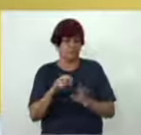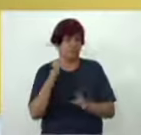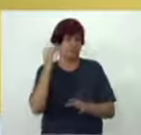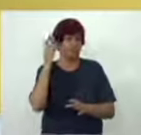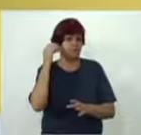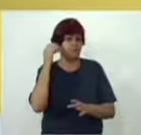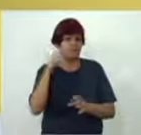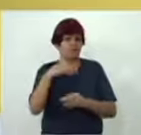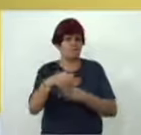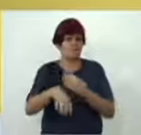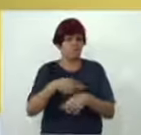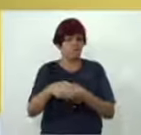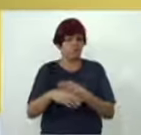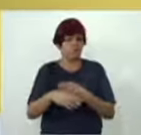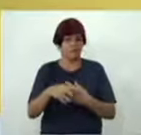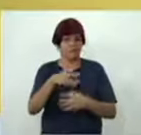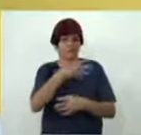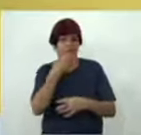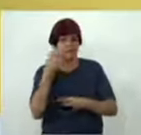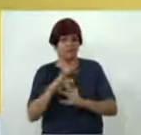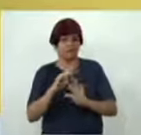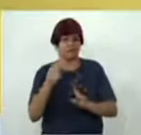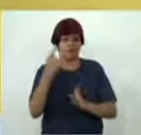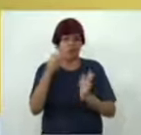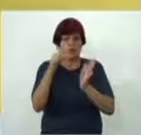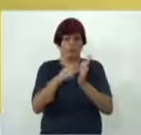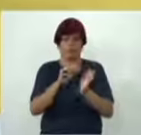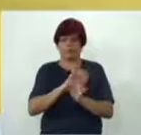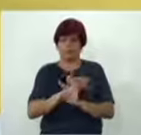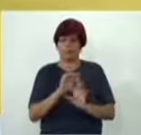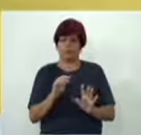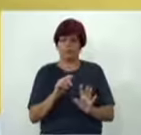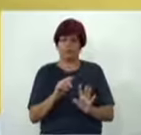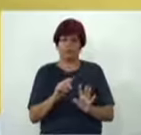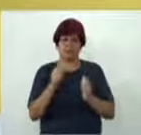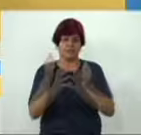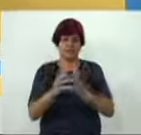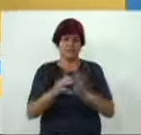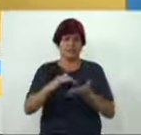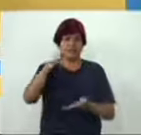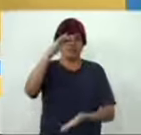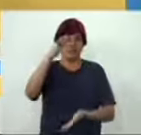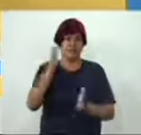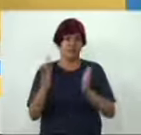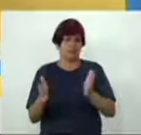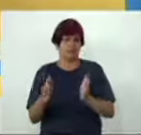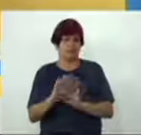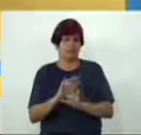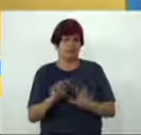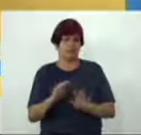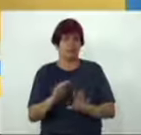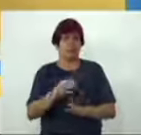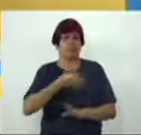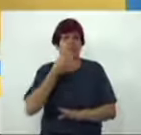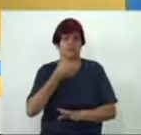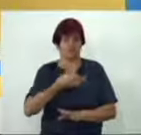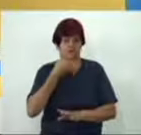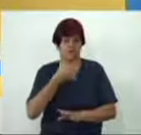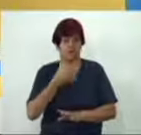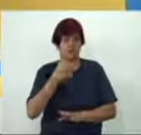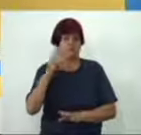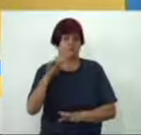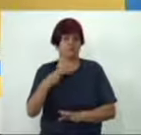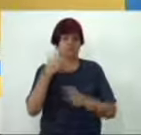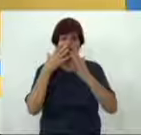una situación polémica donde desaparezca uno de los puntos de referencia y se queden dos. Compañeras, yo les explico todo esto porque esos